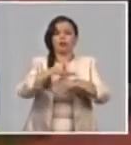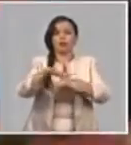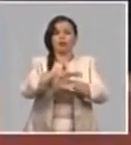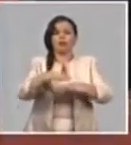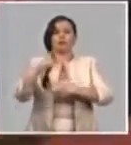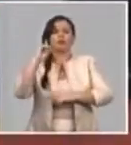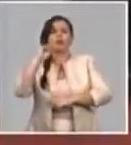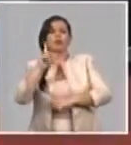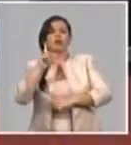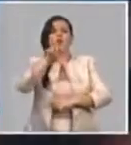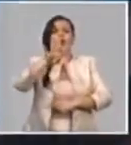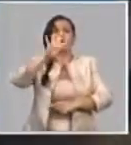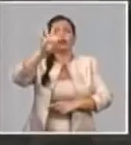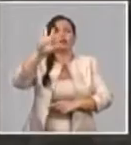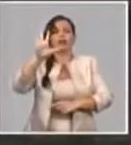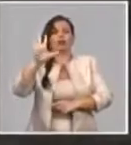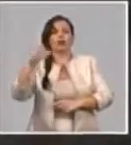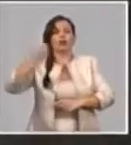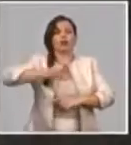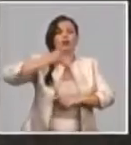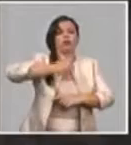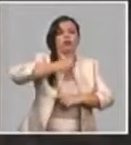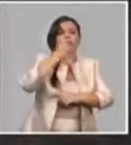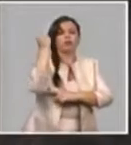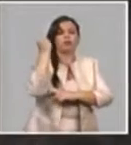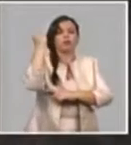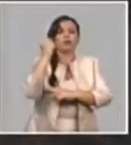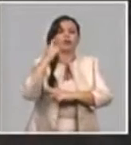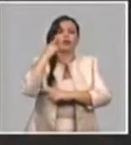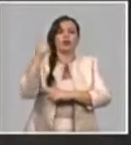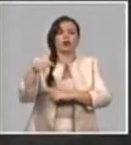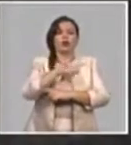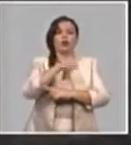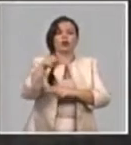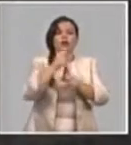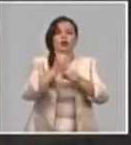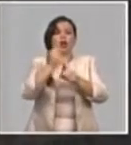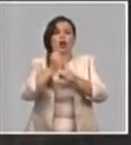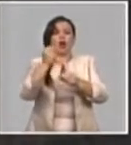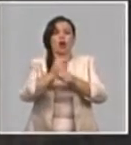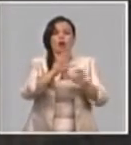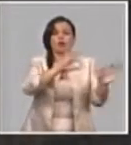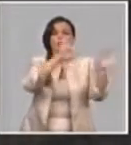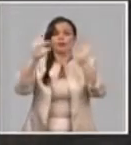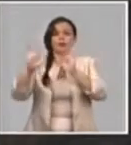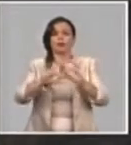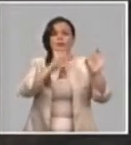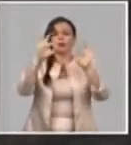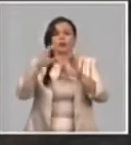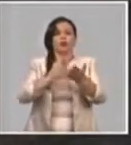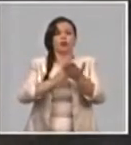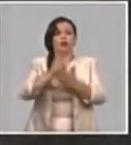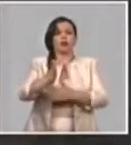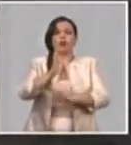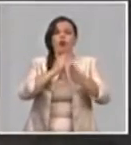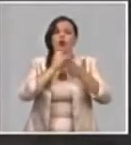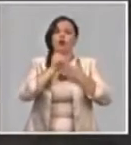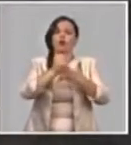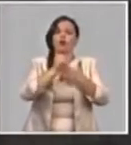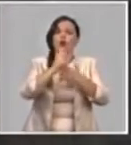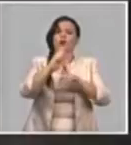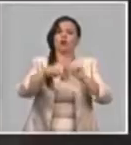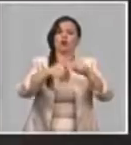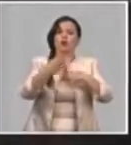145 tractores rompe el silencio que ha dejado el aislamiento propio de estos tiempos de coronavirus. Los hombres del campo, bajo